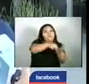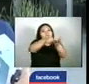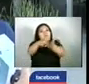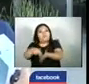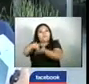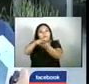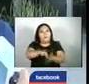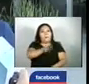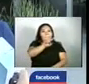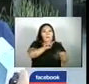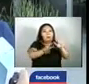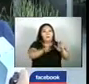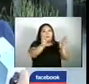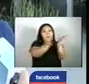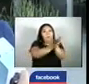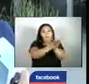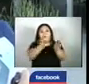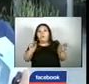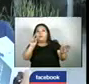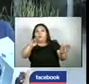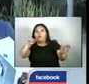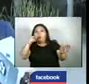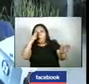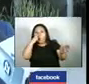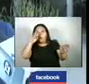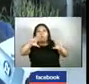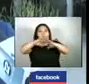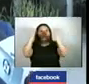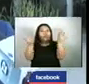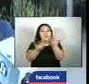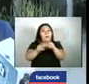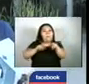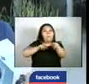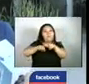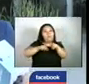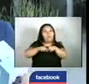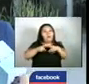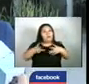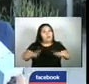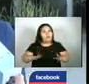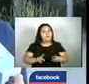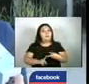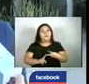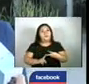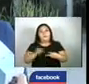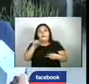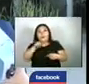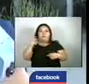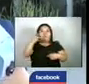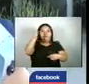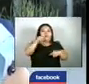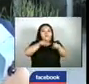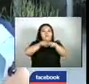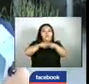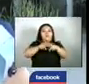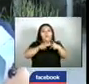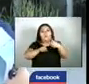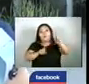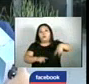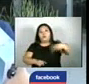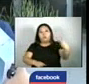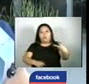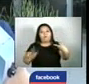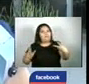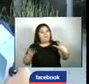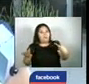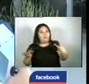del 27 de mayo al 2 de junio, es el torneo mundial que incluye todos los juniors es el Campeonato Mundial de Junior. El segundo